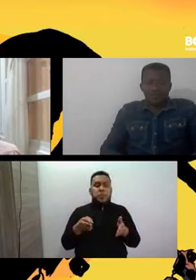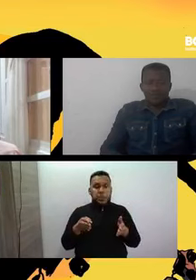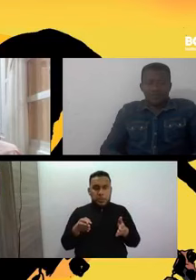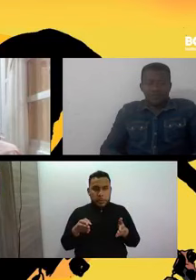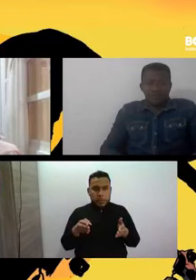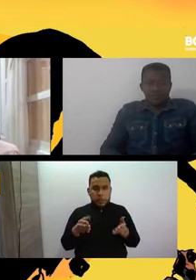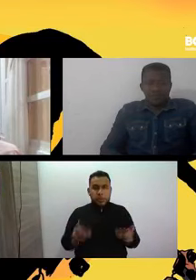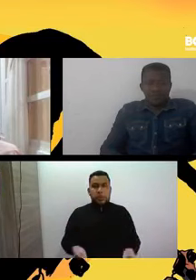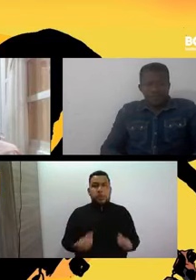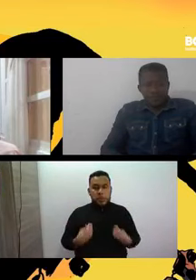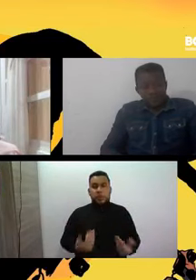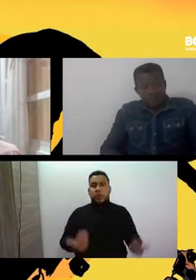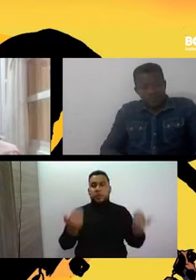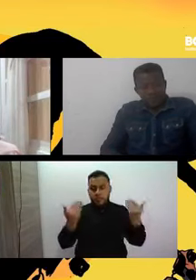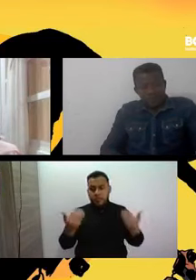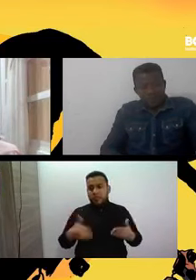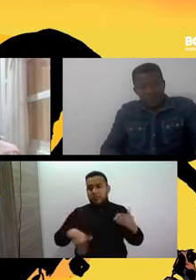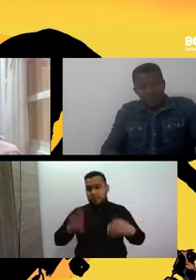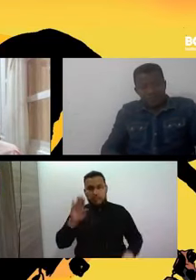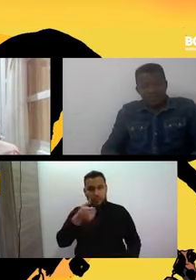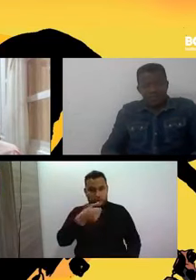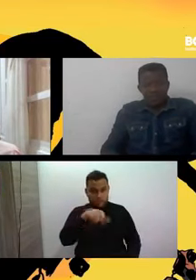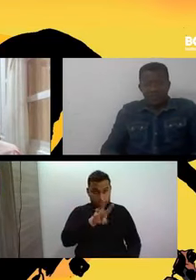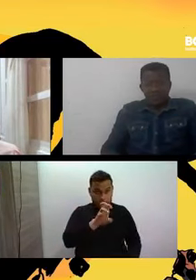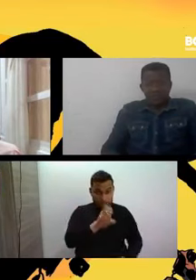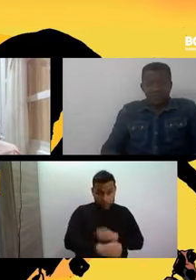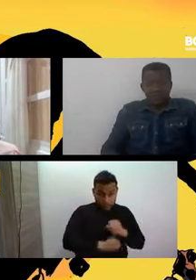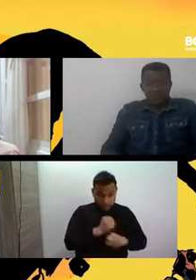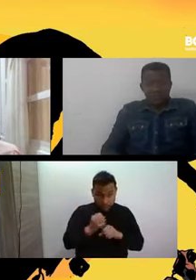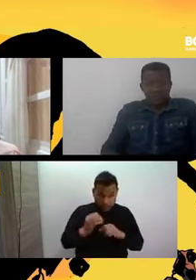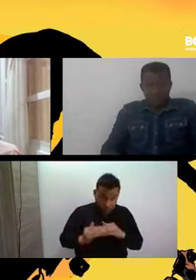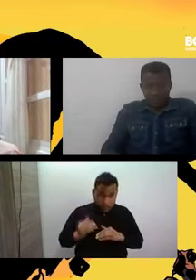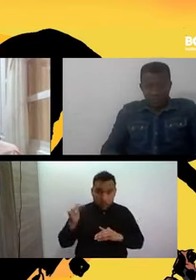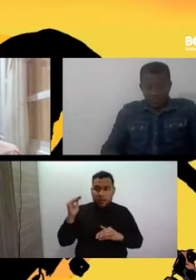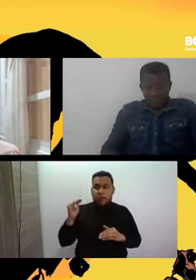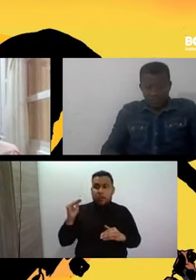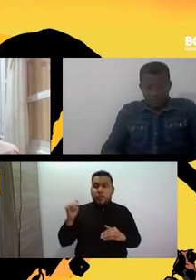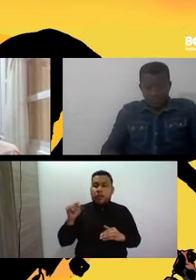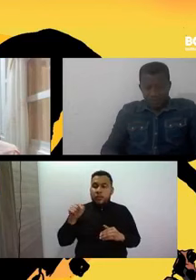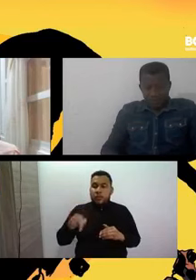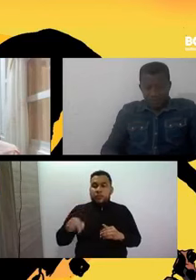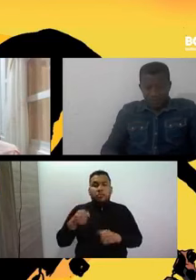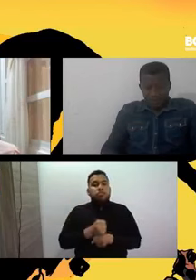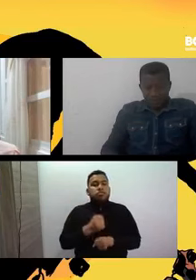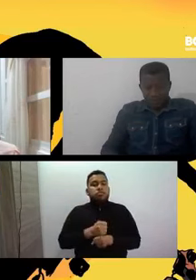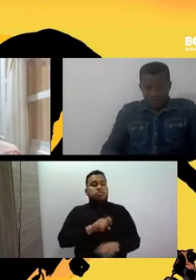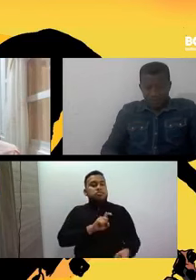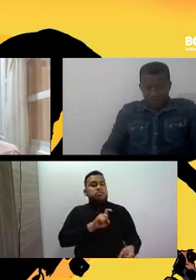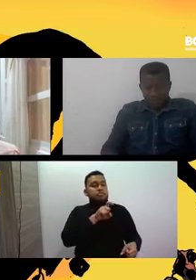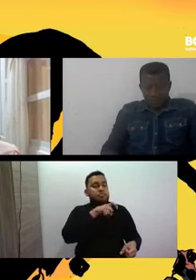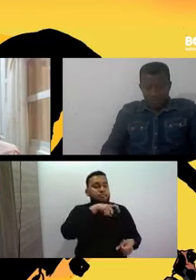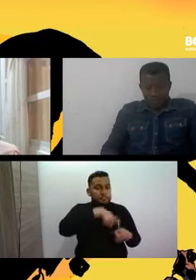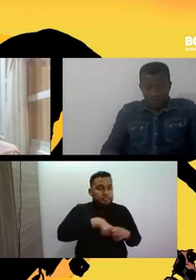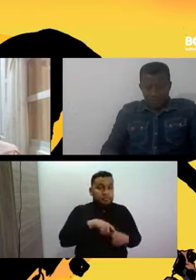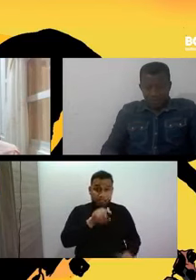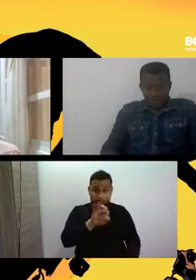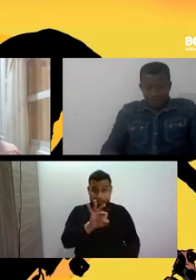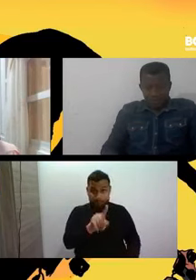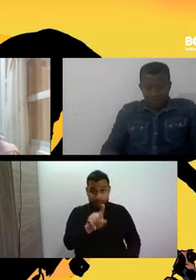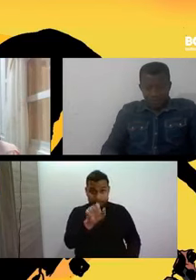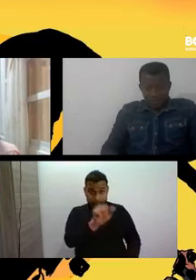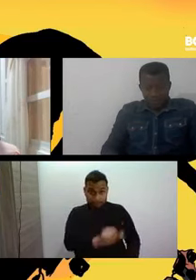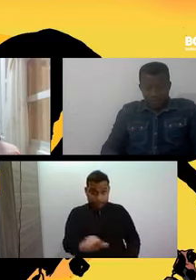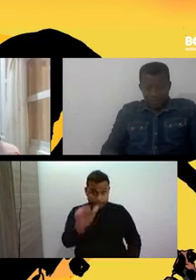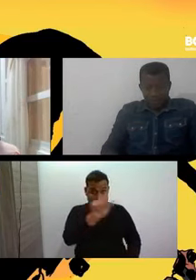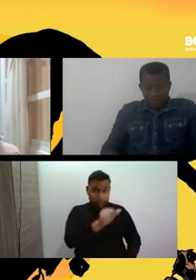estos beneficiarios mayores de 18 años, por supuesto, y que estén dispuestos a inscribirse antes del 31 de